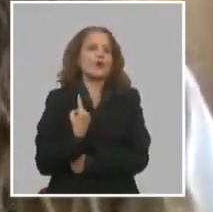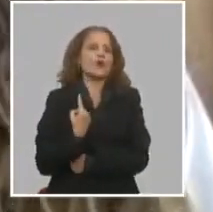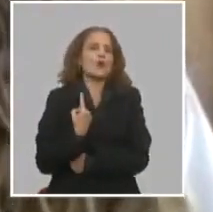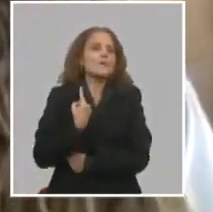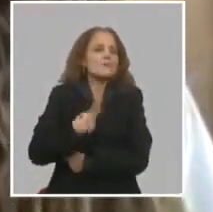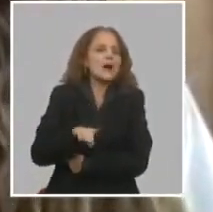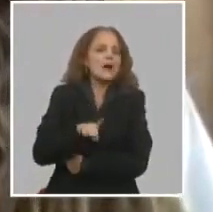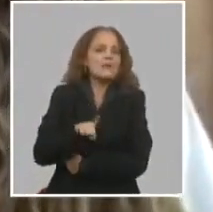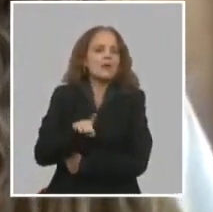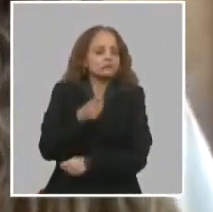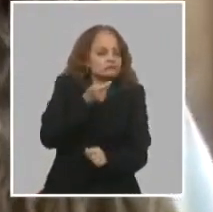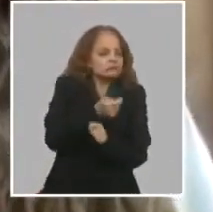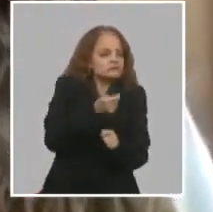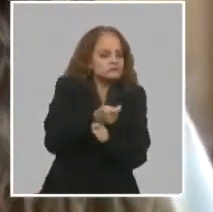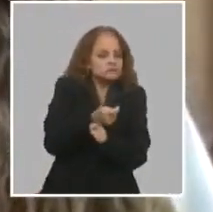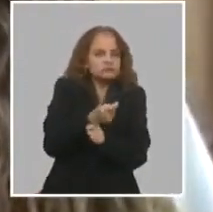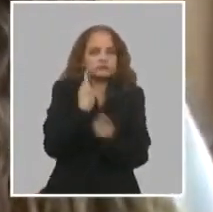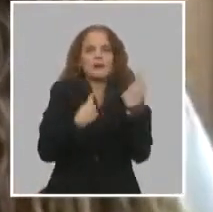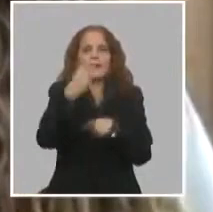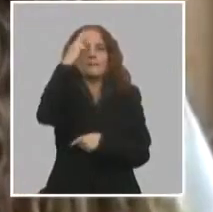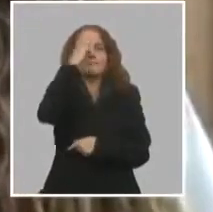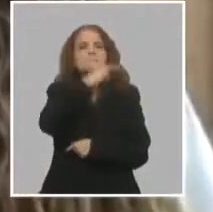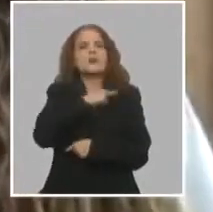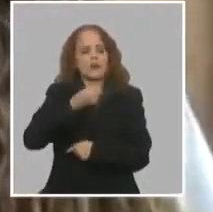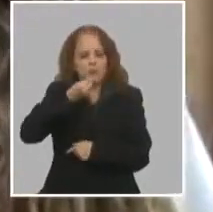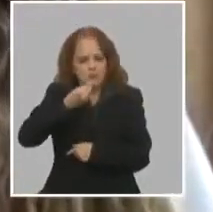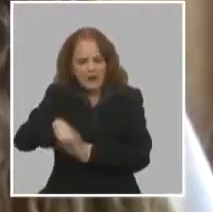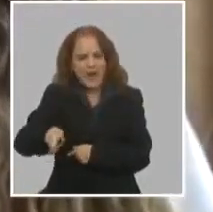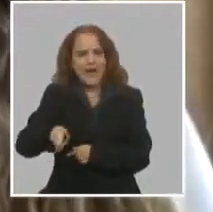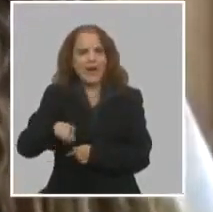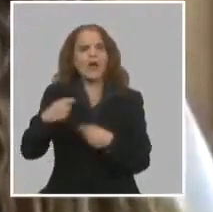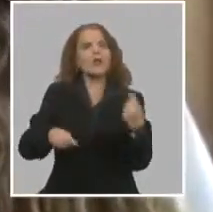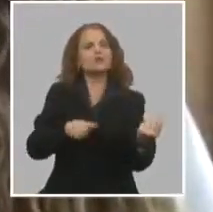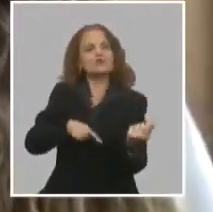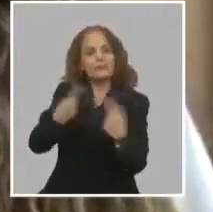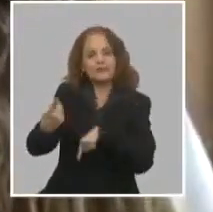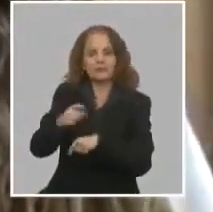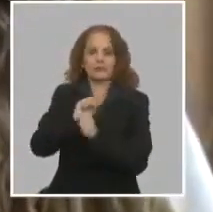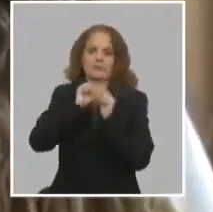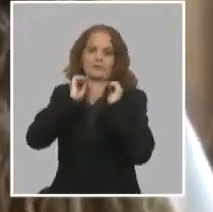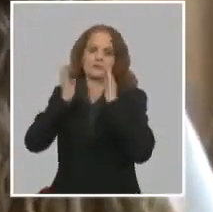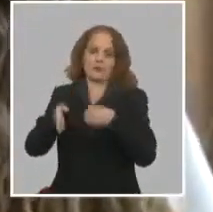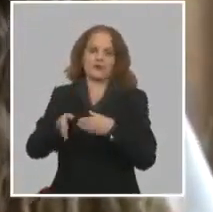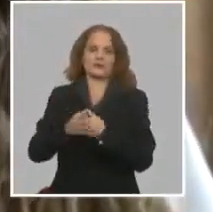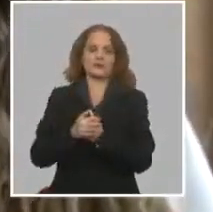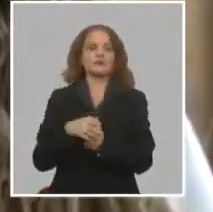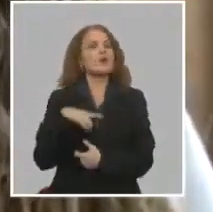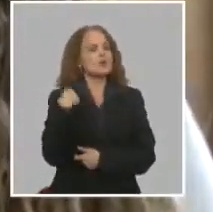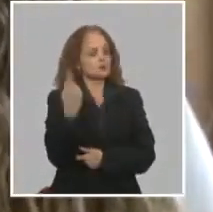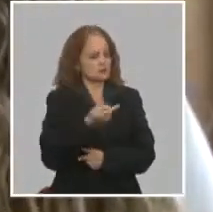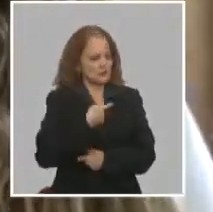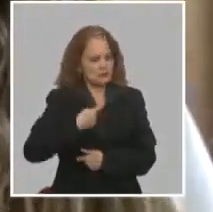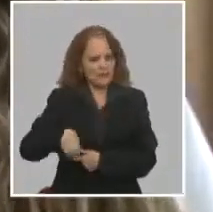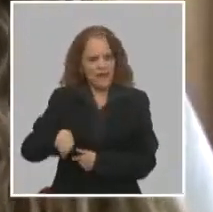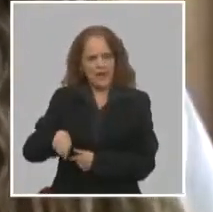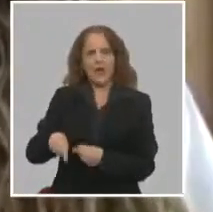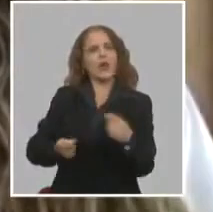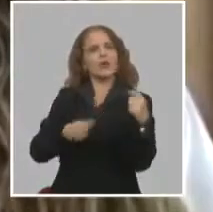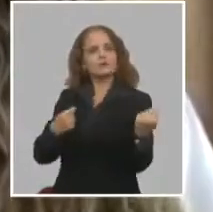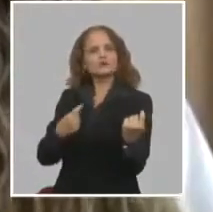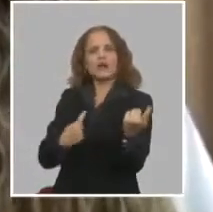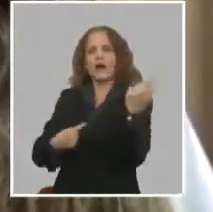profesionales dispuestos a luchar contra la muerte. Nosotros demostramos que hay respuesta a muchas de las tragedias del planeta.